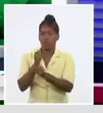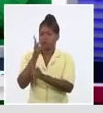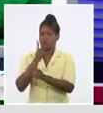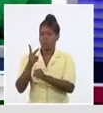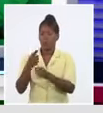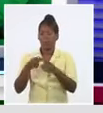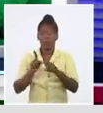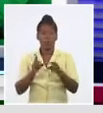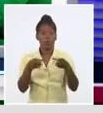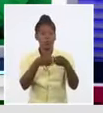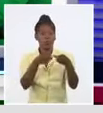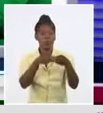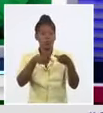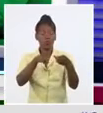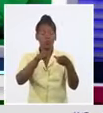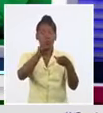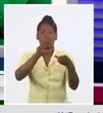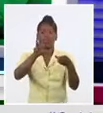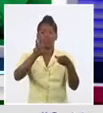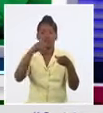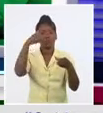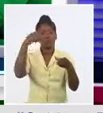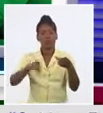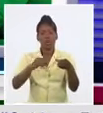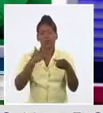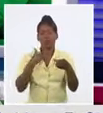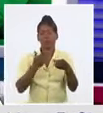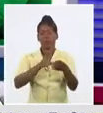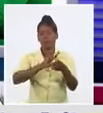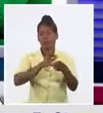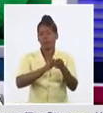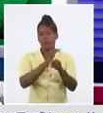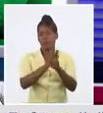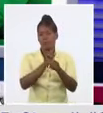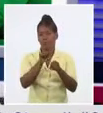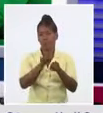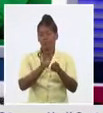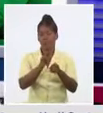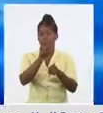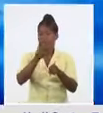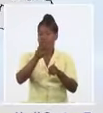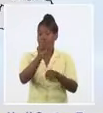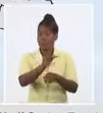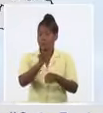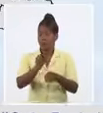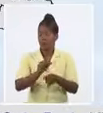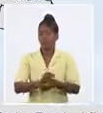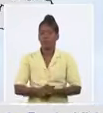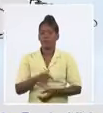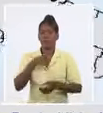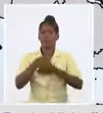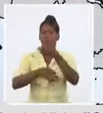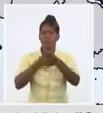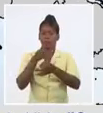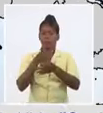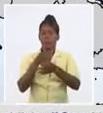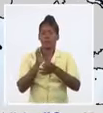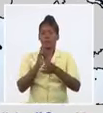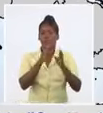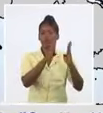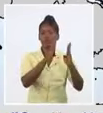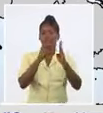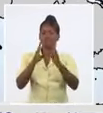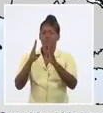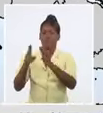infección de 13 de los que se diagnosticaron ayer. Por provincia y territorio vamos a ver la complejidad, que después